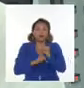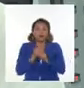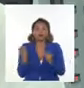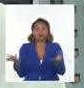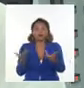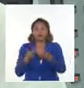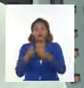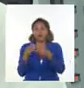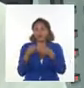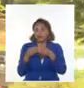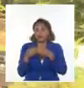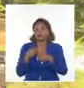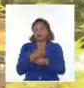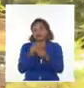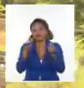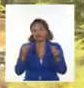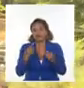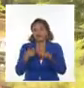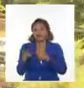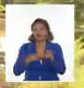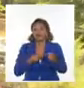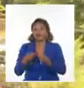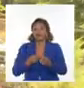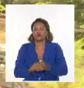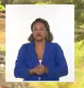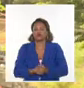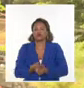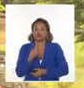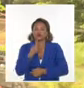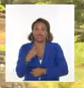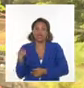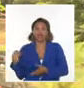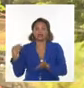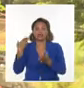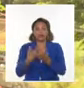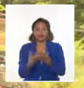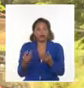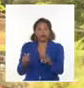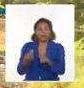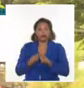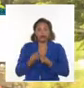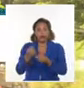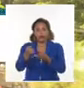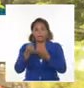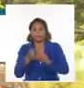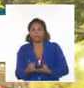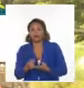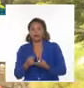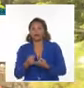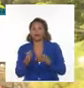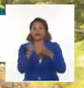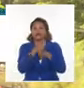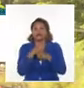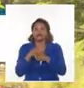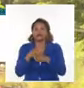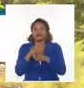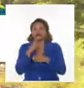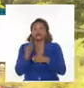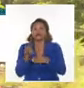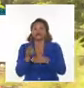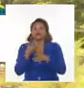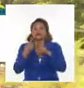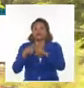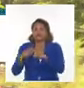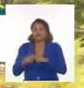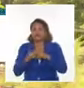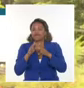suficientes que aseguren la sostenibilidad del negocio. O sea, hasta ahora hemos recibido apoyo con respecto a infraestructura, tecnología,